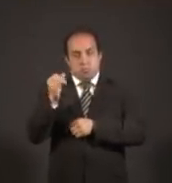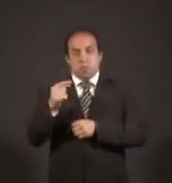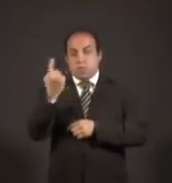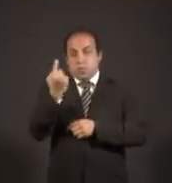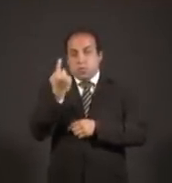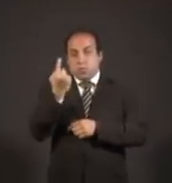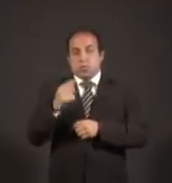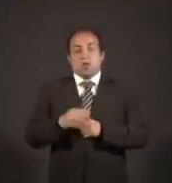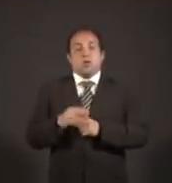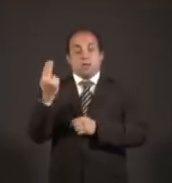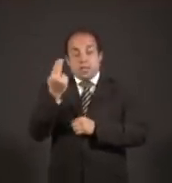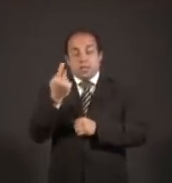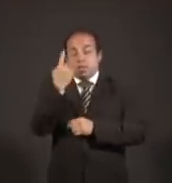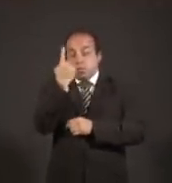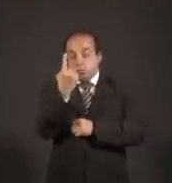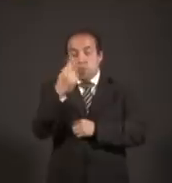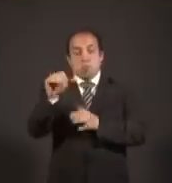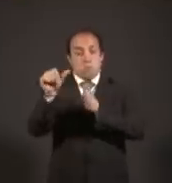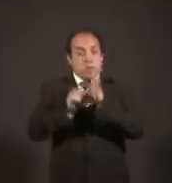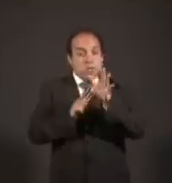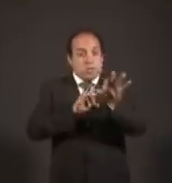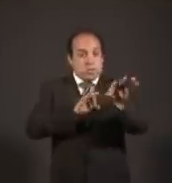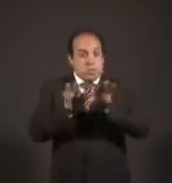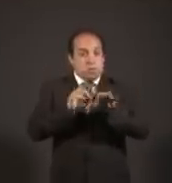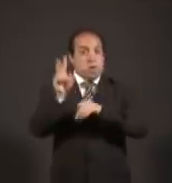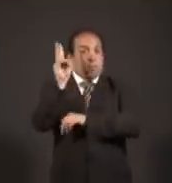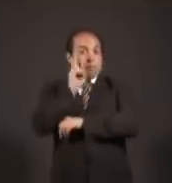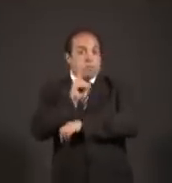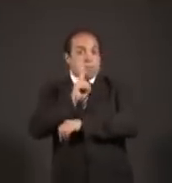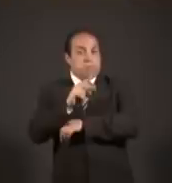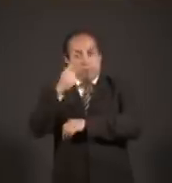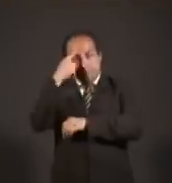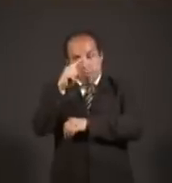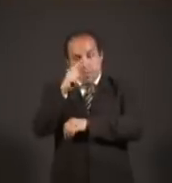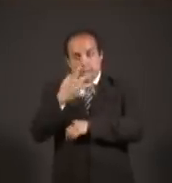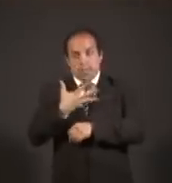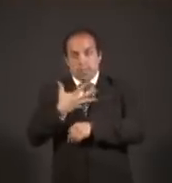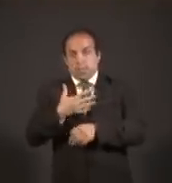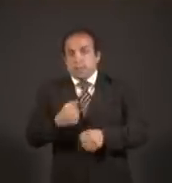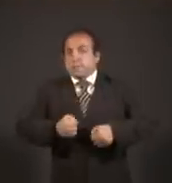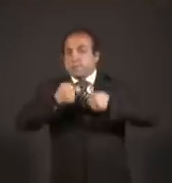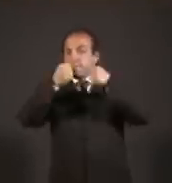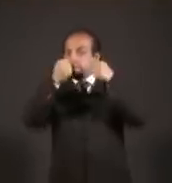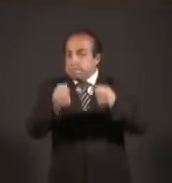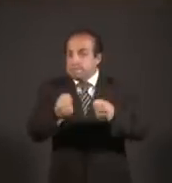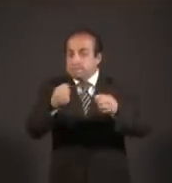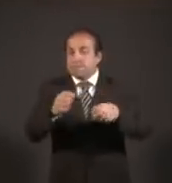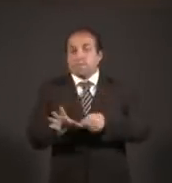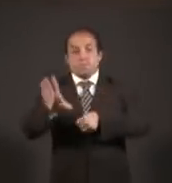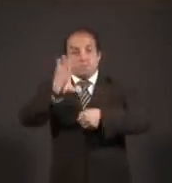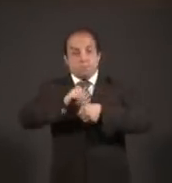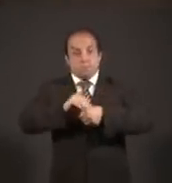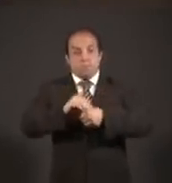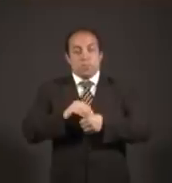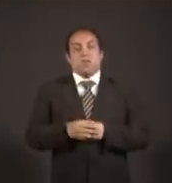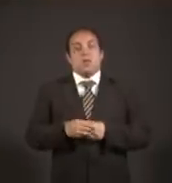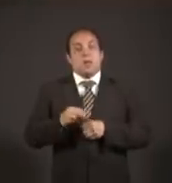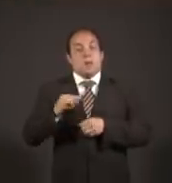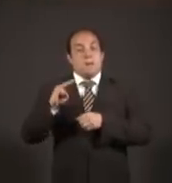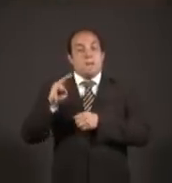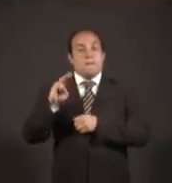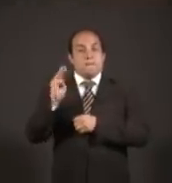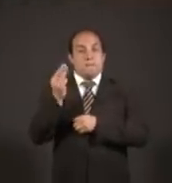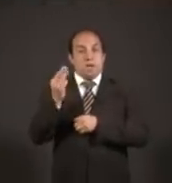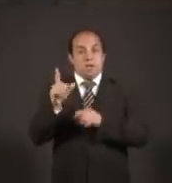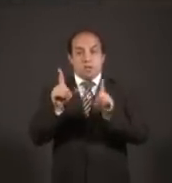de operaciones de pruebas para que sea totalmente seguro. Entonces, en realidad en mayo estará listo, pero después de